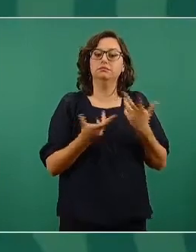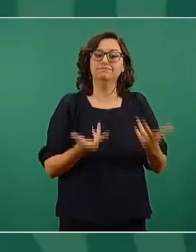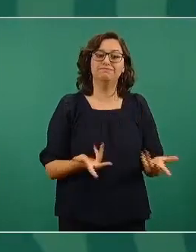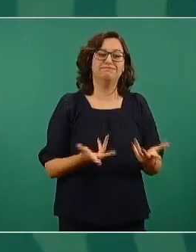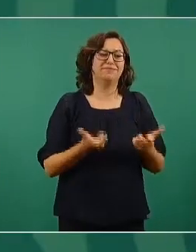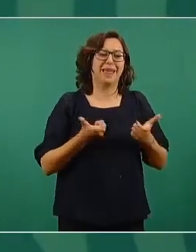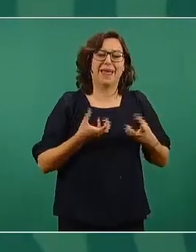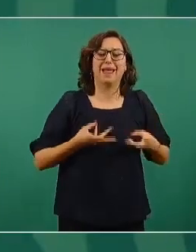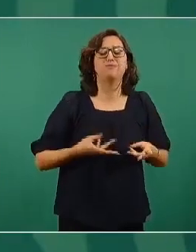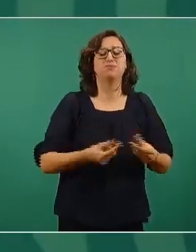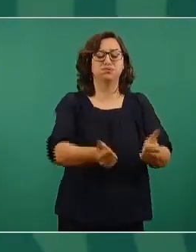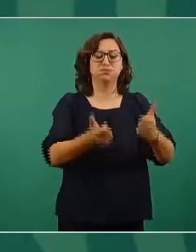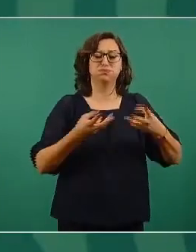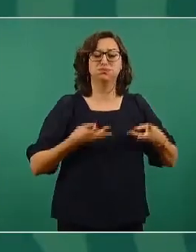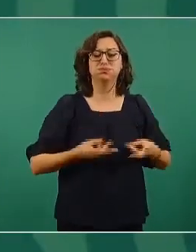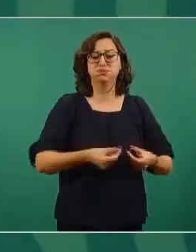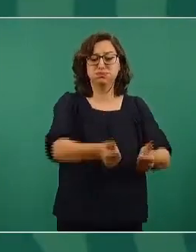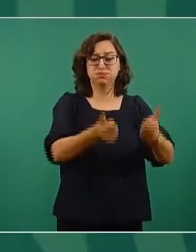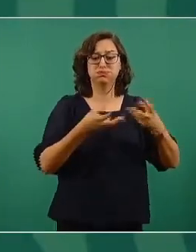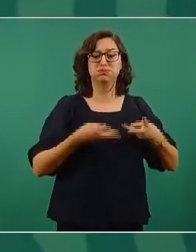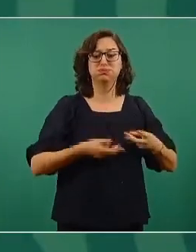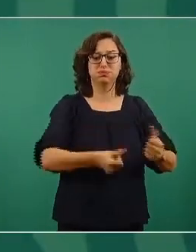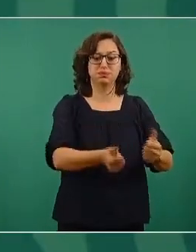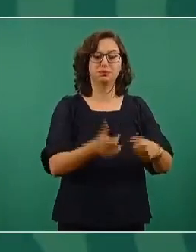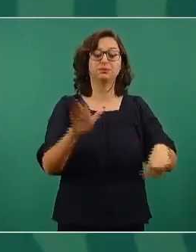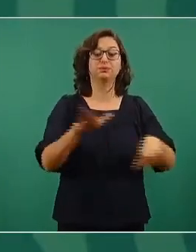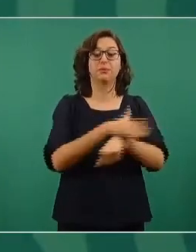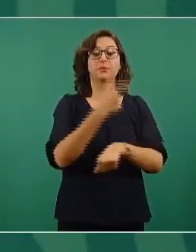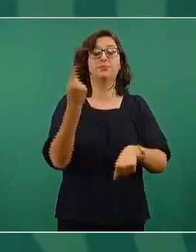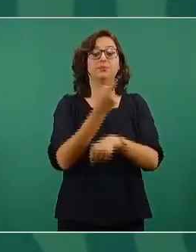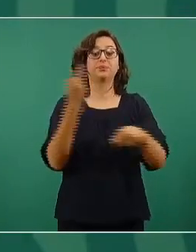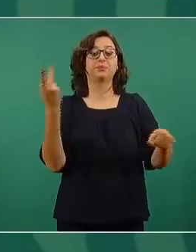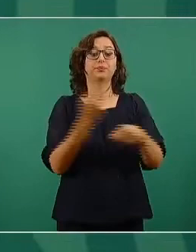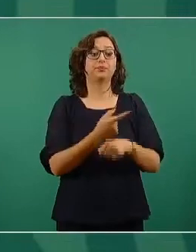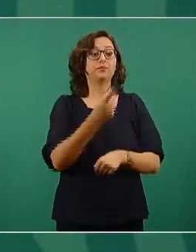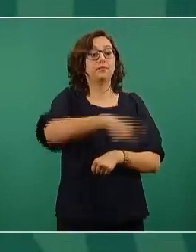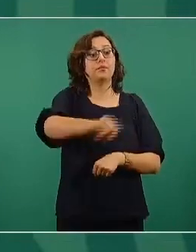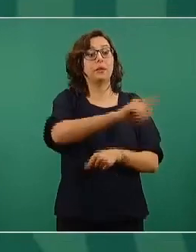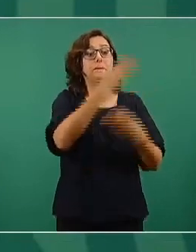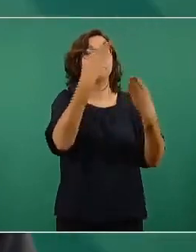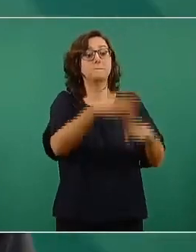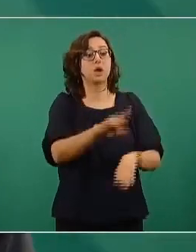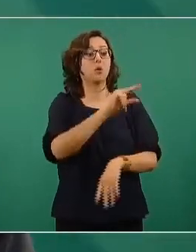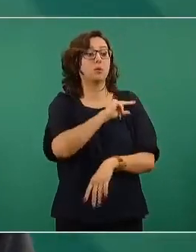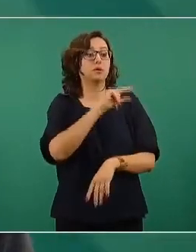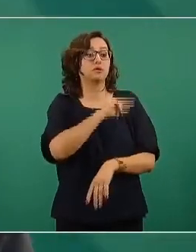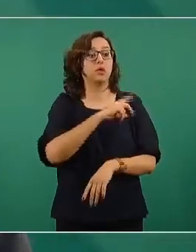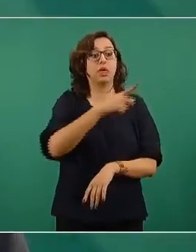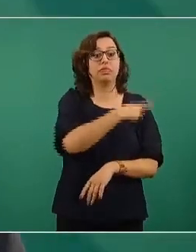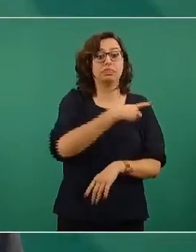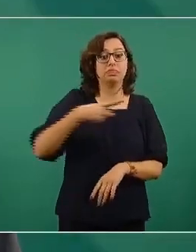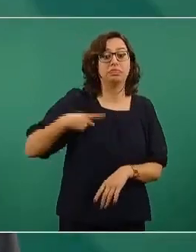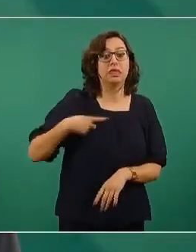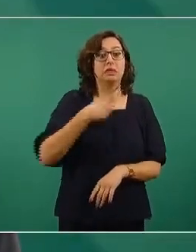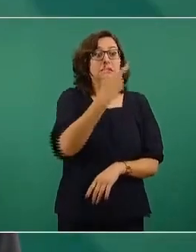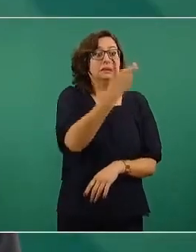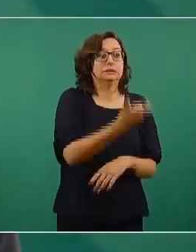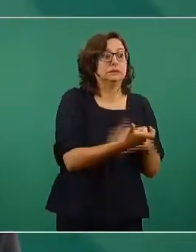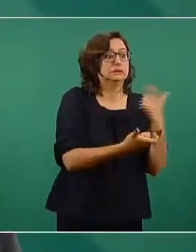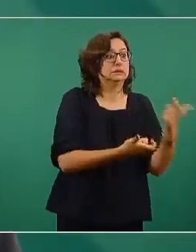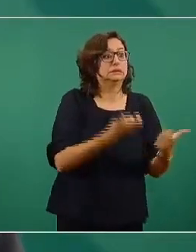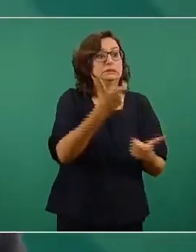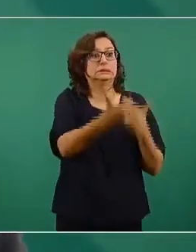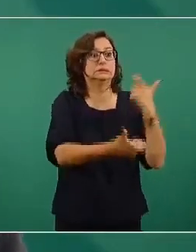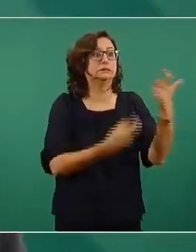muchísimo dinero, porque se convierten las deudas privadas en deuda pública, se rescata a los de